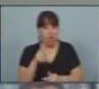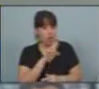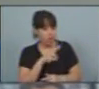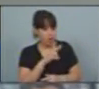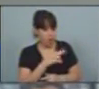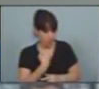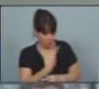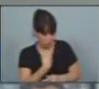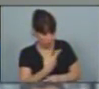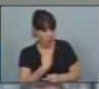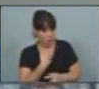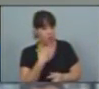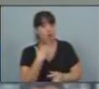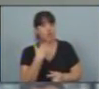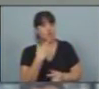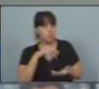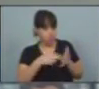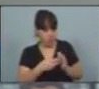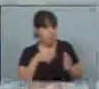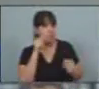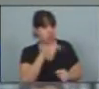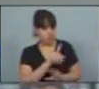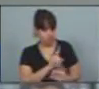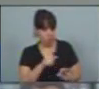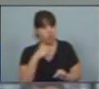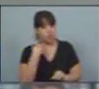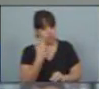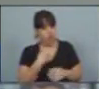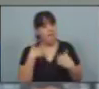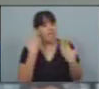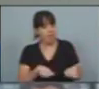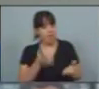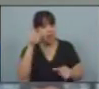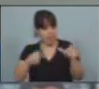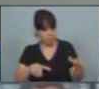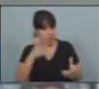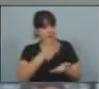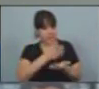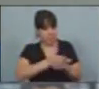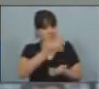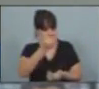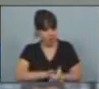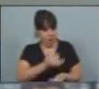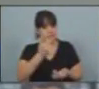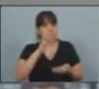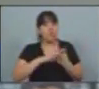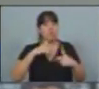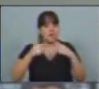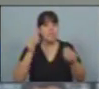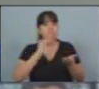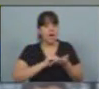estamos dando, no tenemos ninguna posición tomada. Estamos a favor de la gente que tiene derecho a ser informada. Entonces no nos